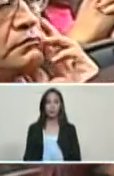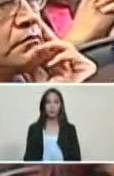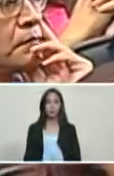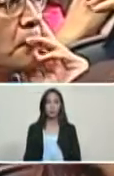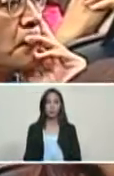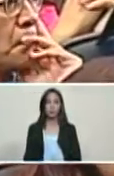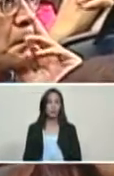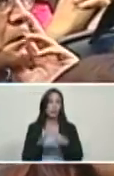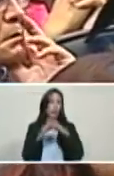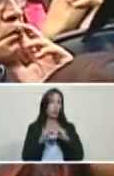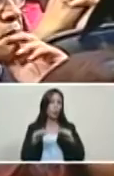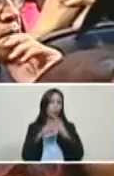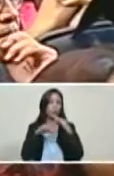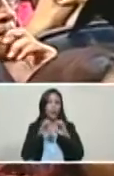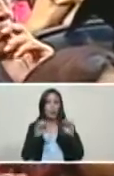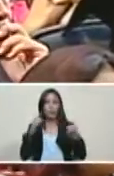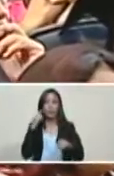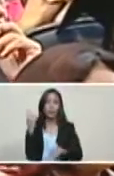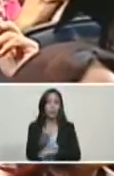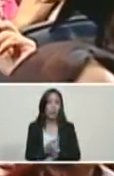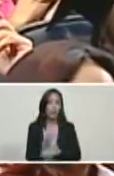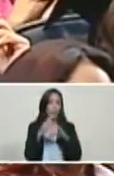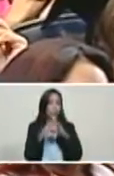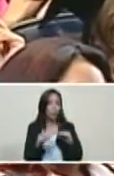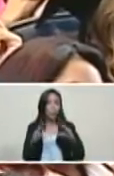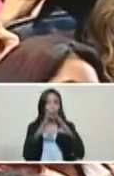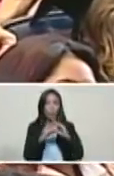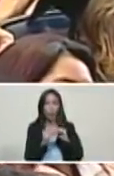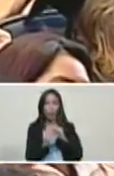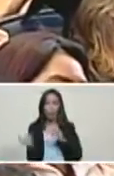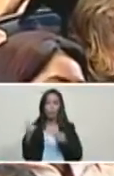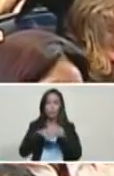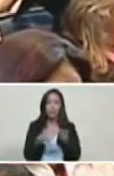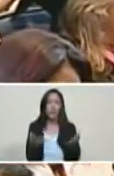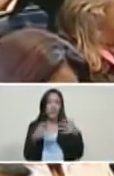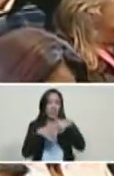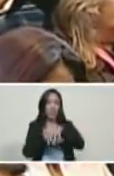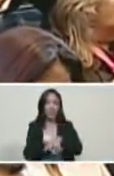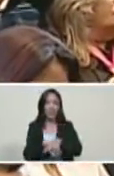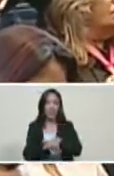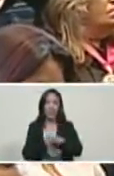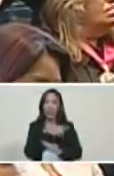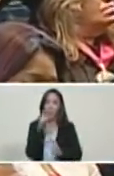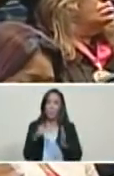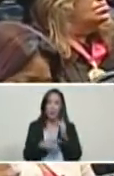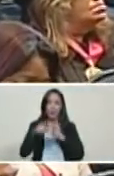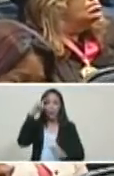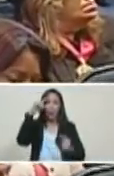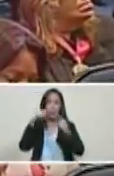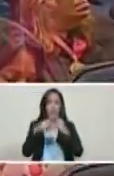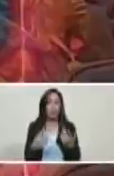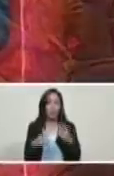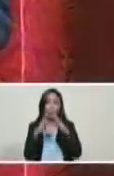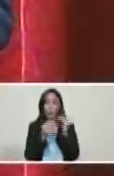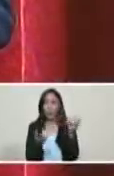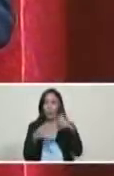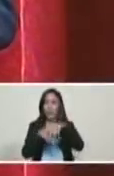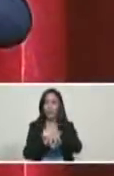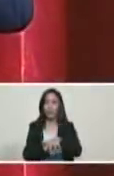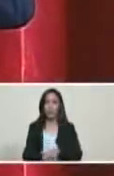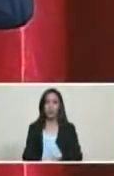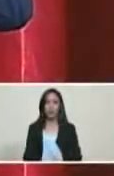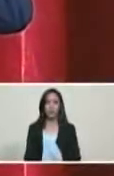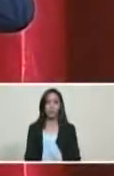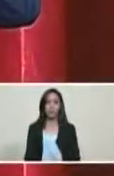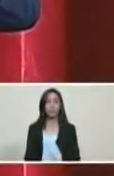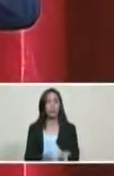Toda la educación debe estar, toda la educación debe estar integrada a las grandes metas del desarrollo